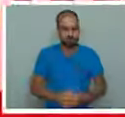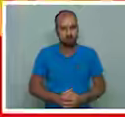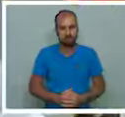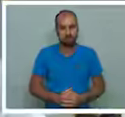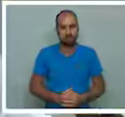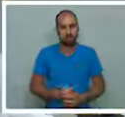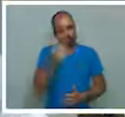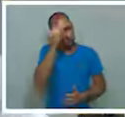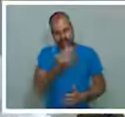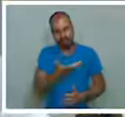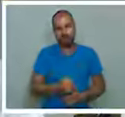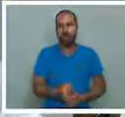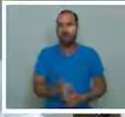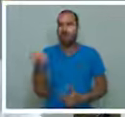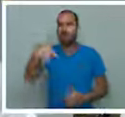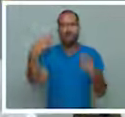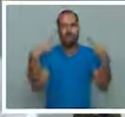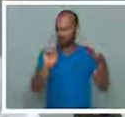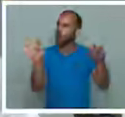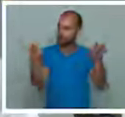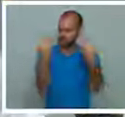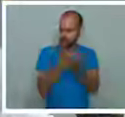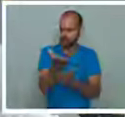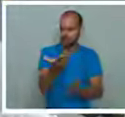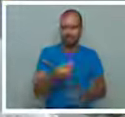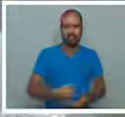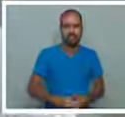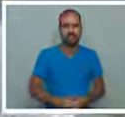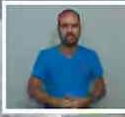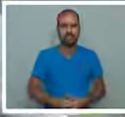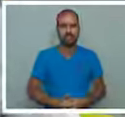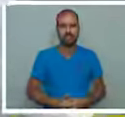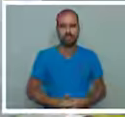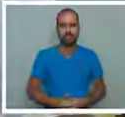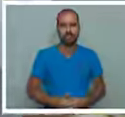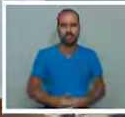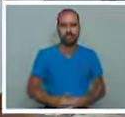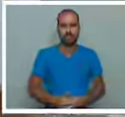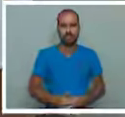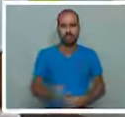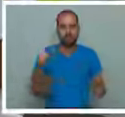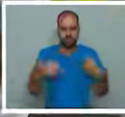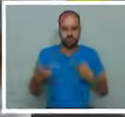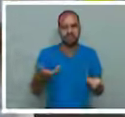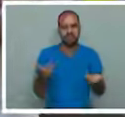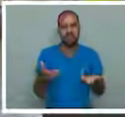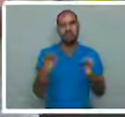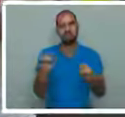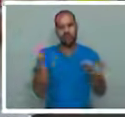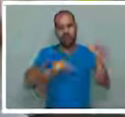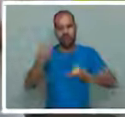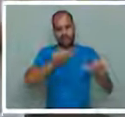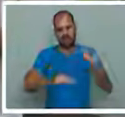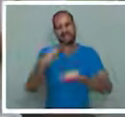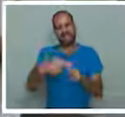en este momento me encuentro en el laboratorio de inseminación artificial acompañado por side lópez quien es médico